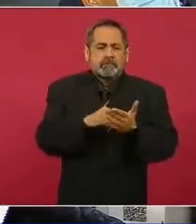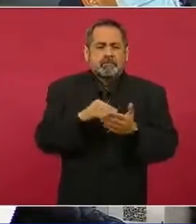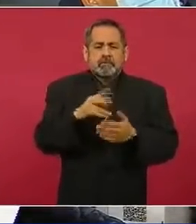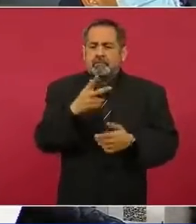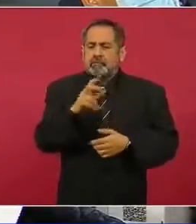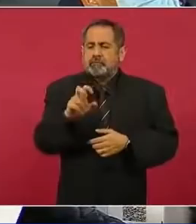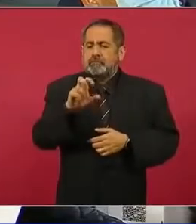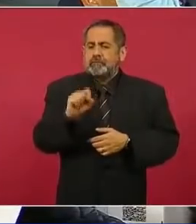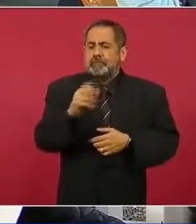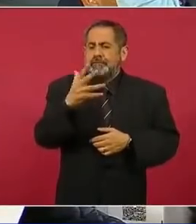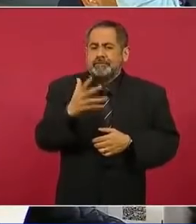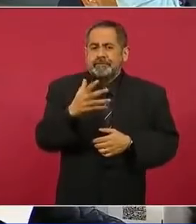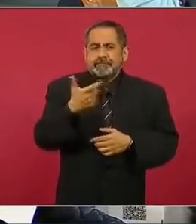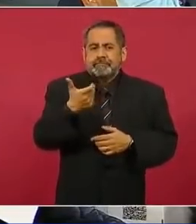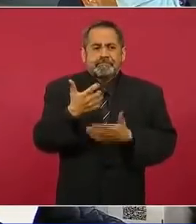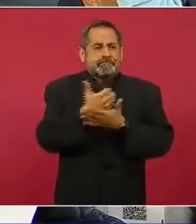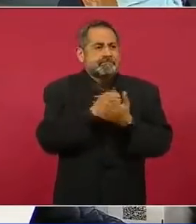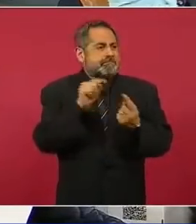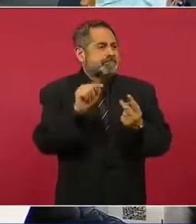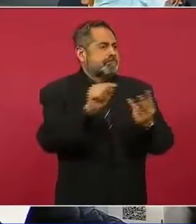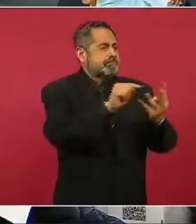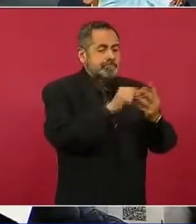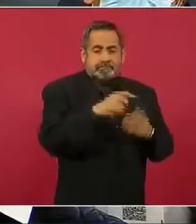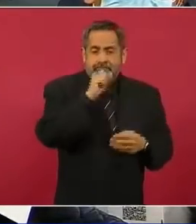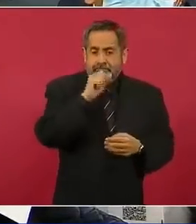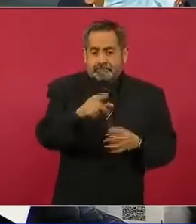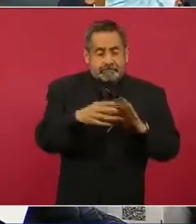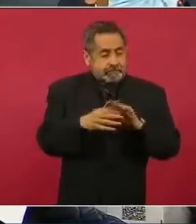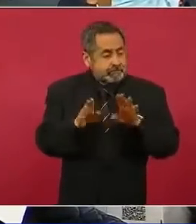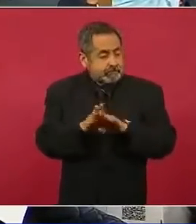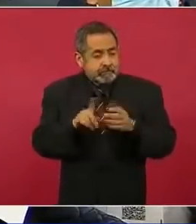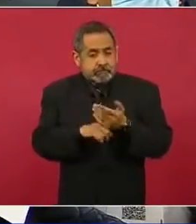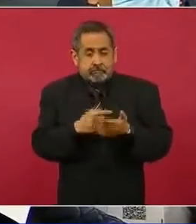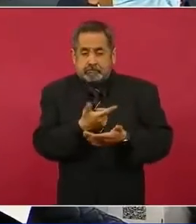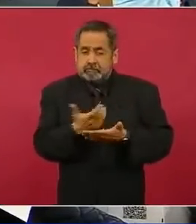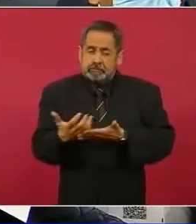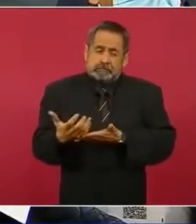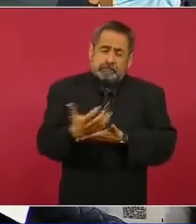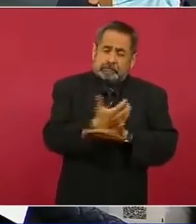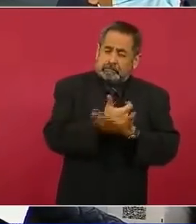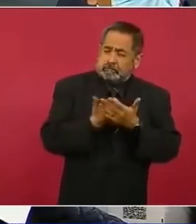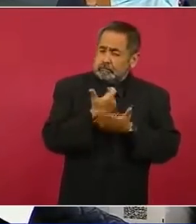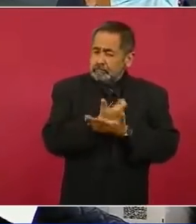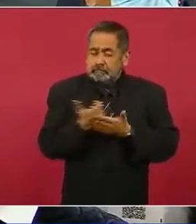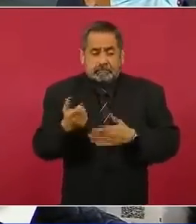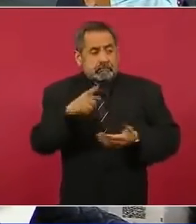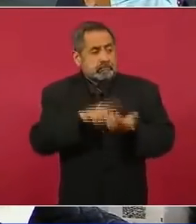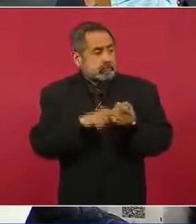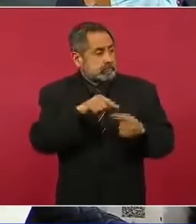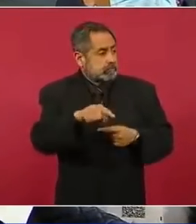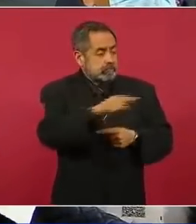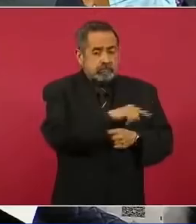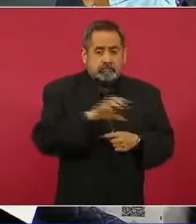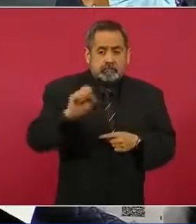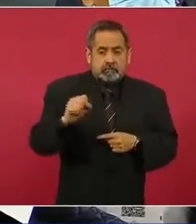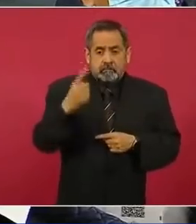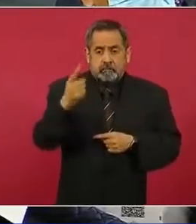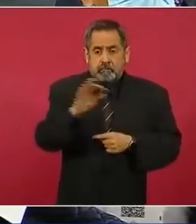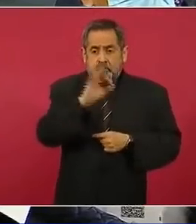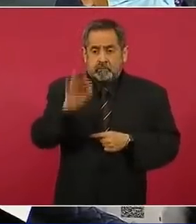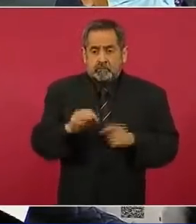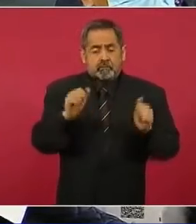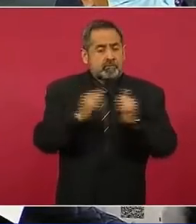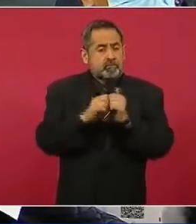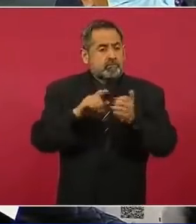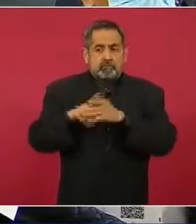104,885 pesos cada uno? ¿Sabe usted que además de gozar de salarios superiores en 61% al del